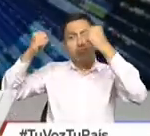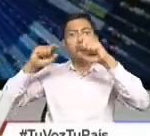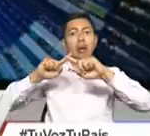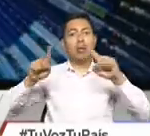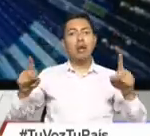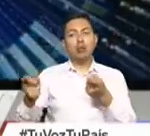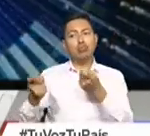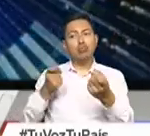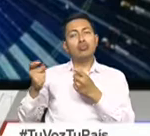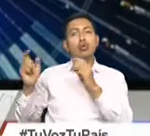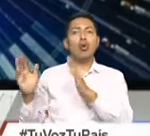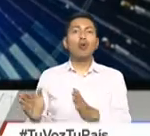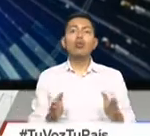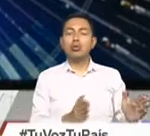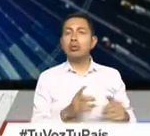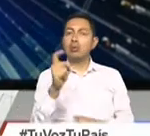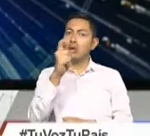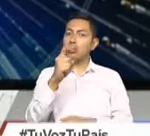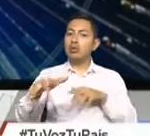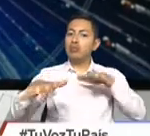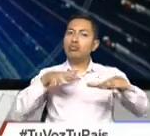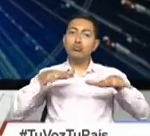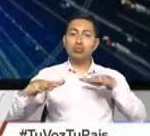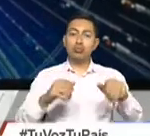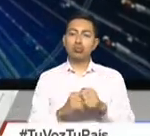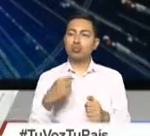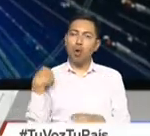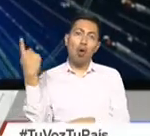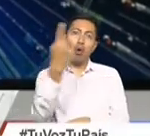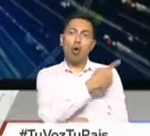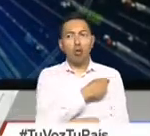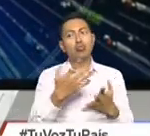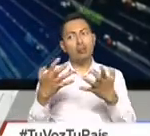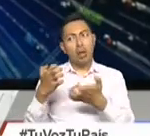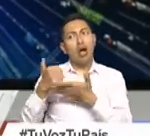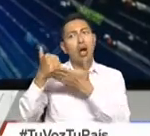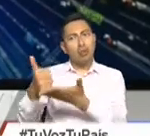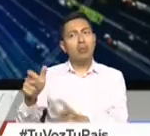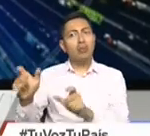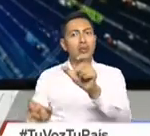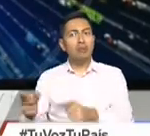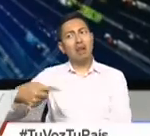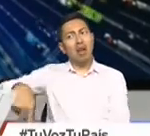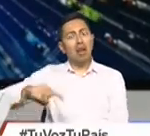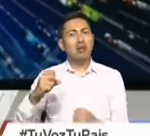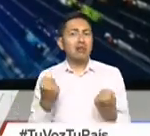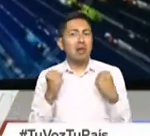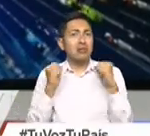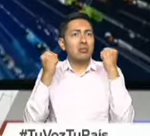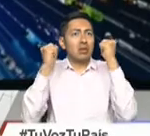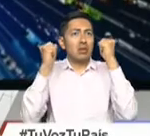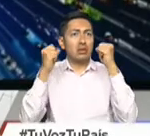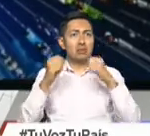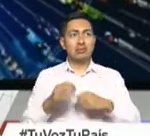coordinar nuestras operaciones. Estamos en el mismo lado, todos queremos ayudar a esta gente desesperada.